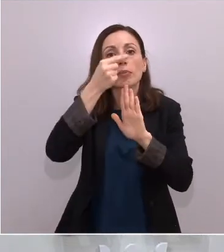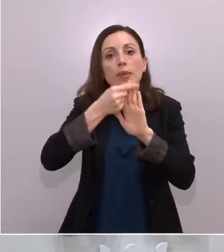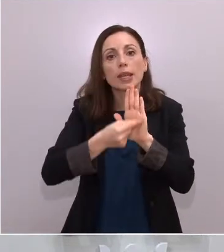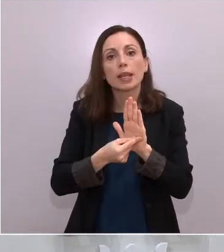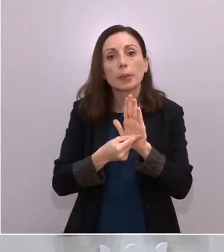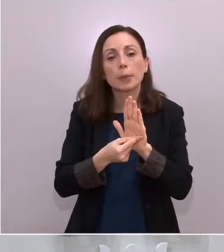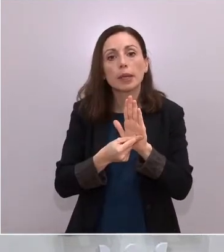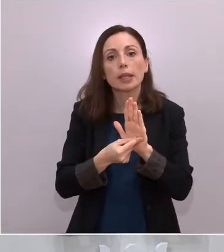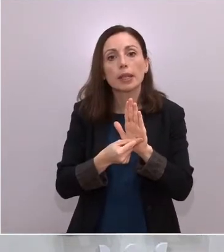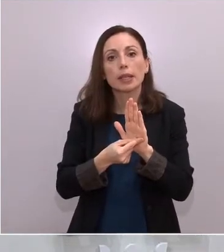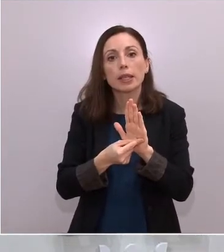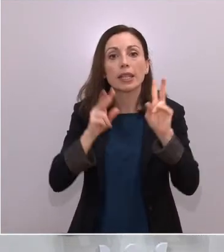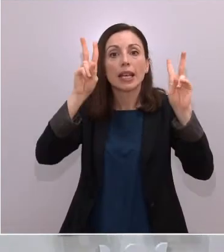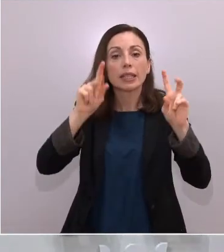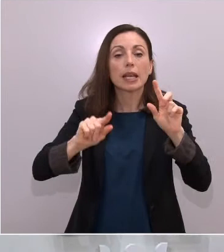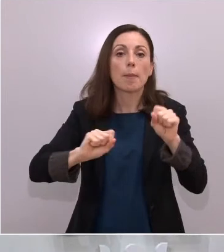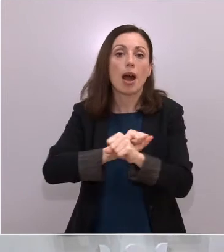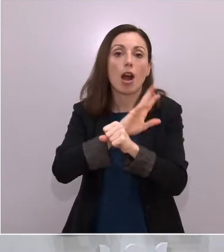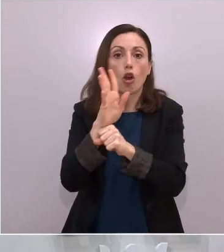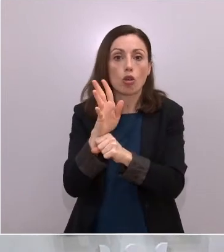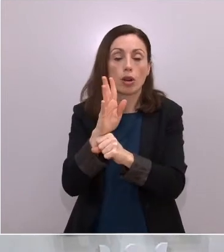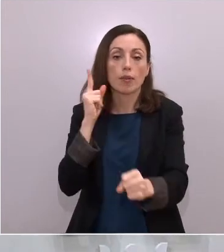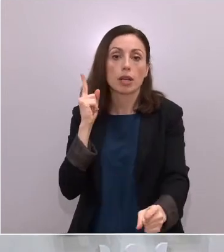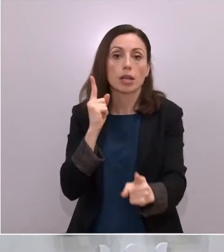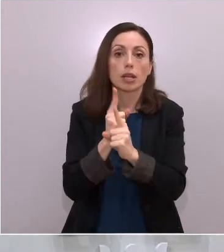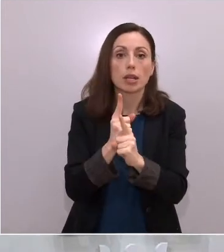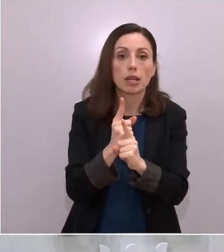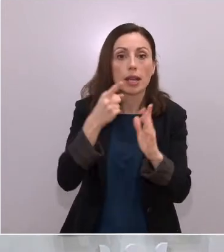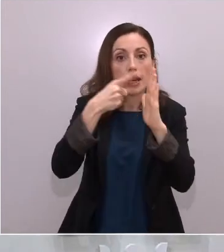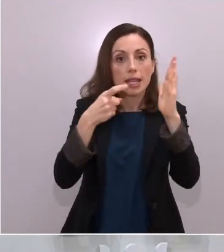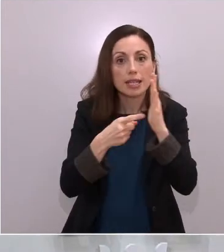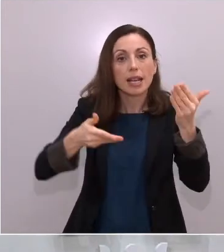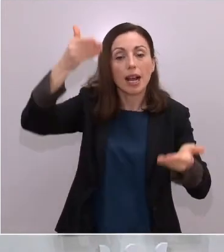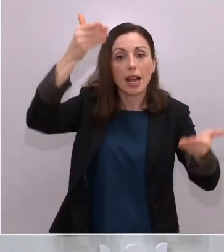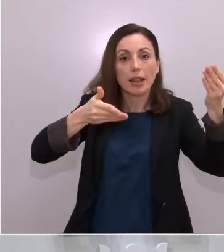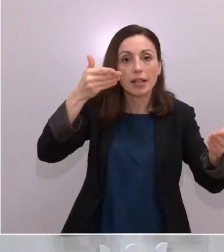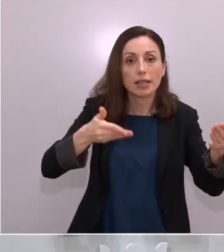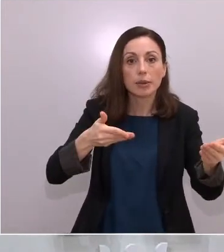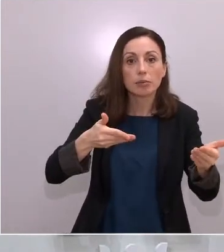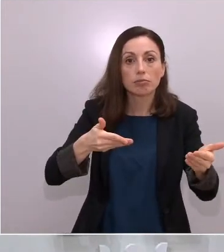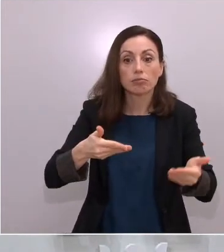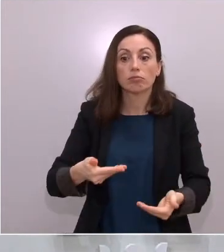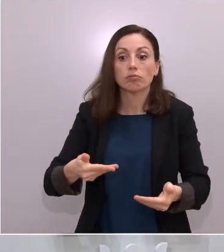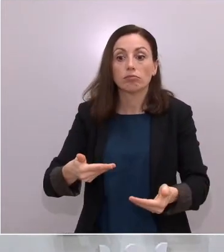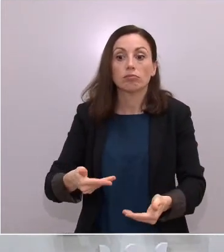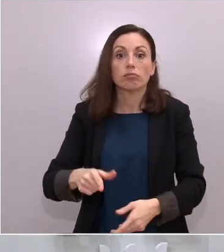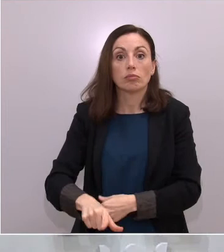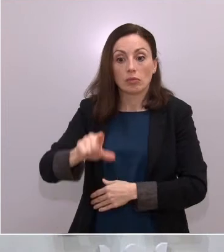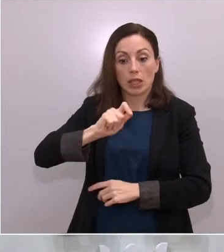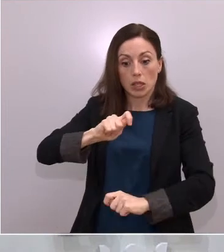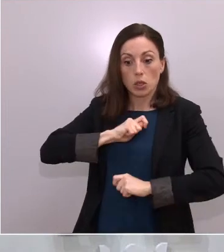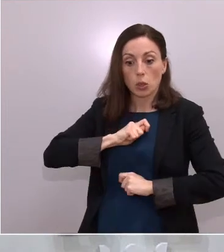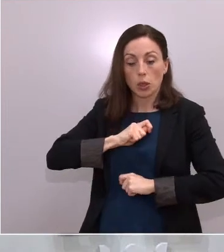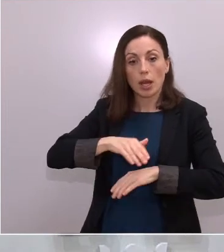hacer frente al coronavirus y para establecer la desescalada simétrica se nos confiere esa potestad, desde luego el Gobierno de la Región de